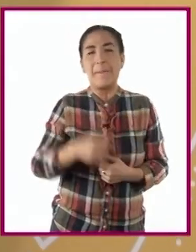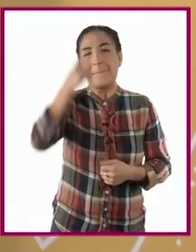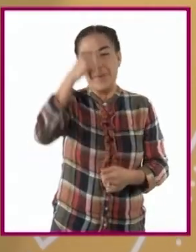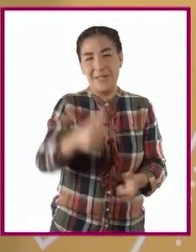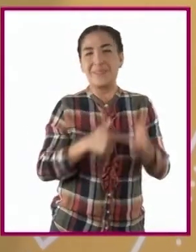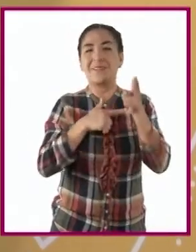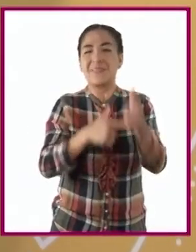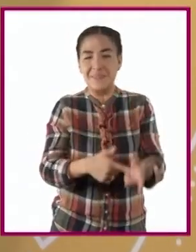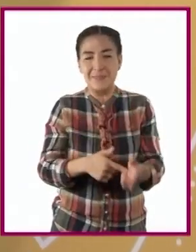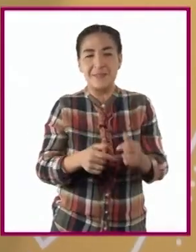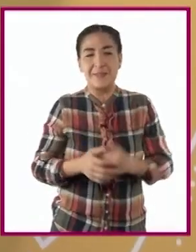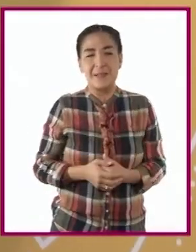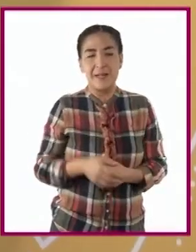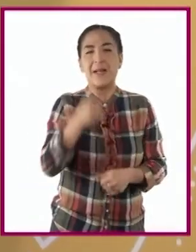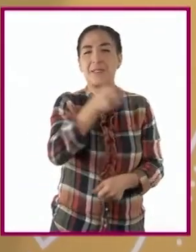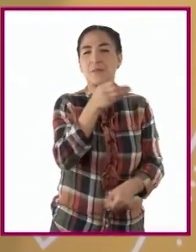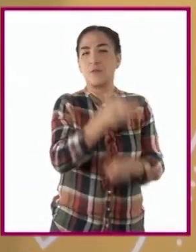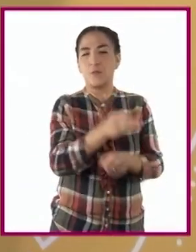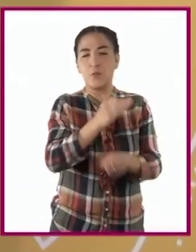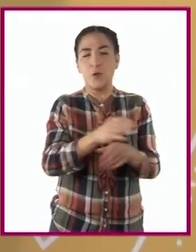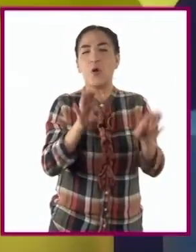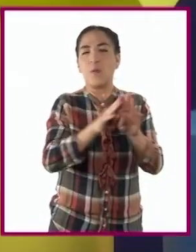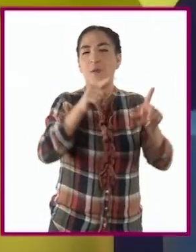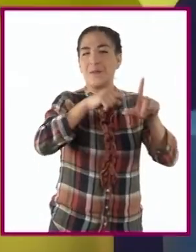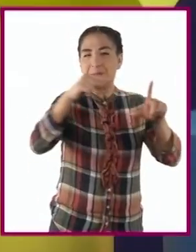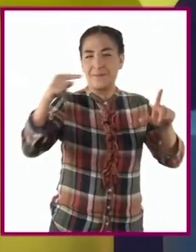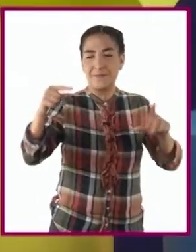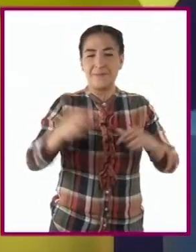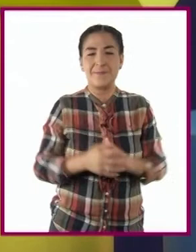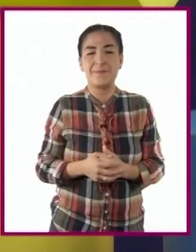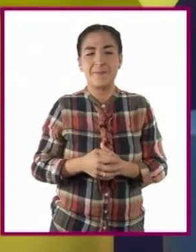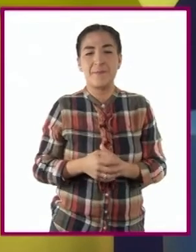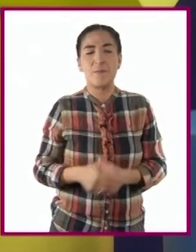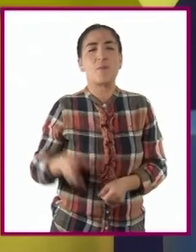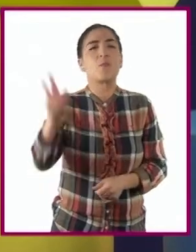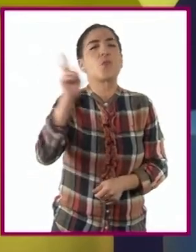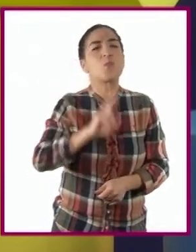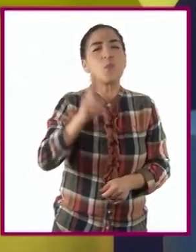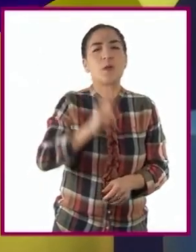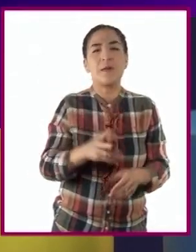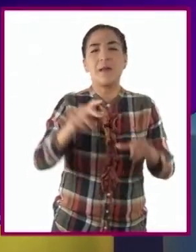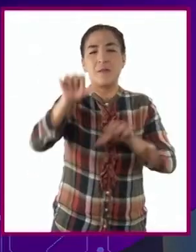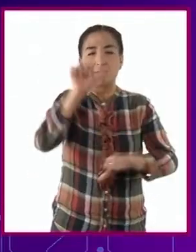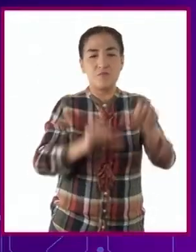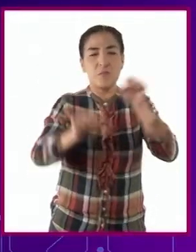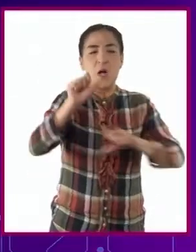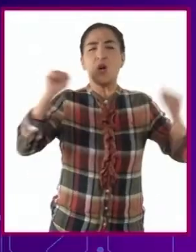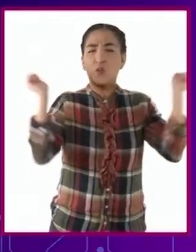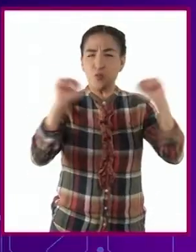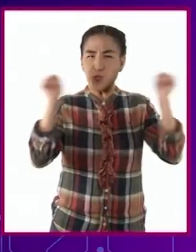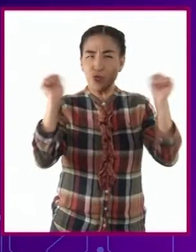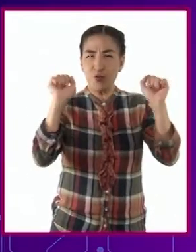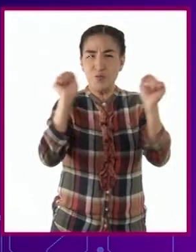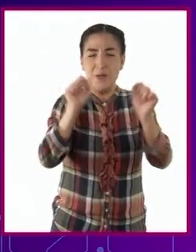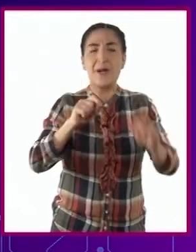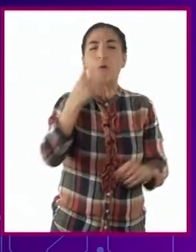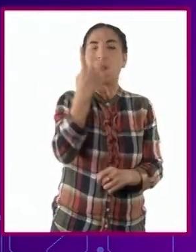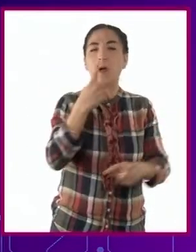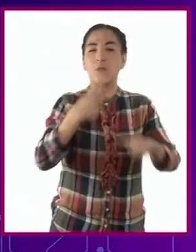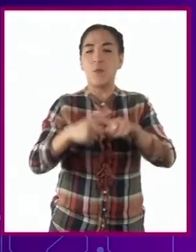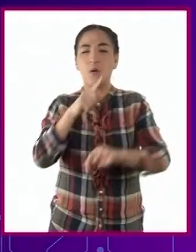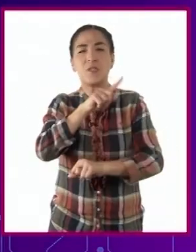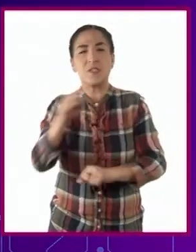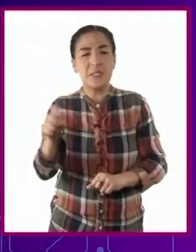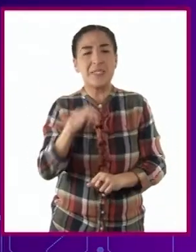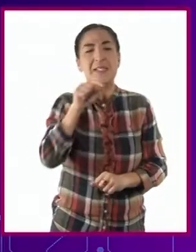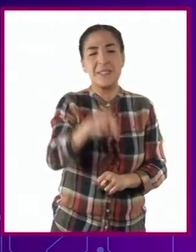continuar abordando en este tipo de gráficas. La prueba de relevos 4x100 es sin lugar a dudas una de